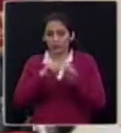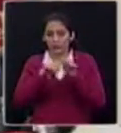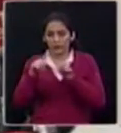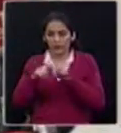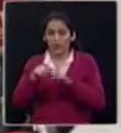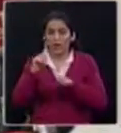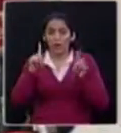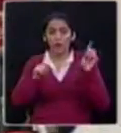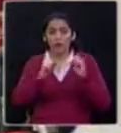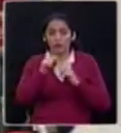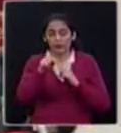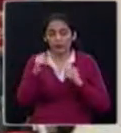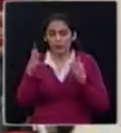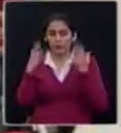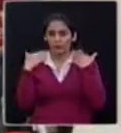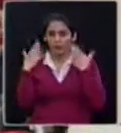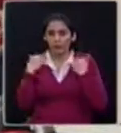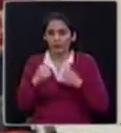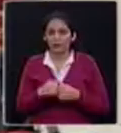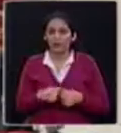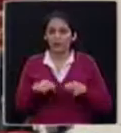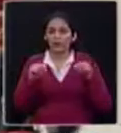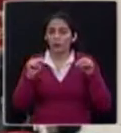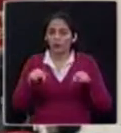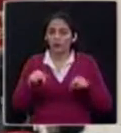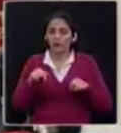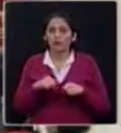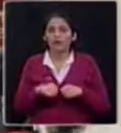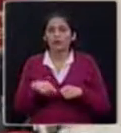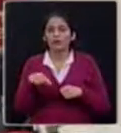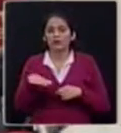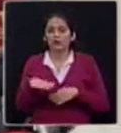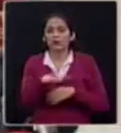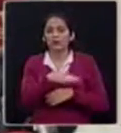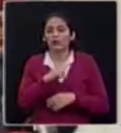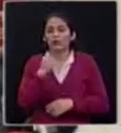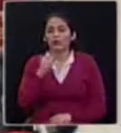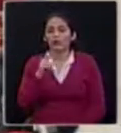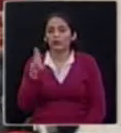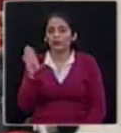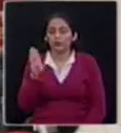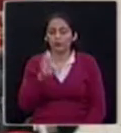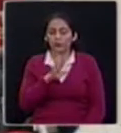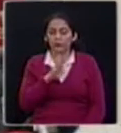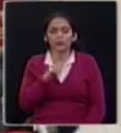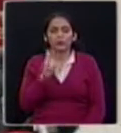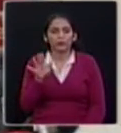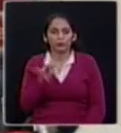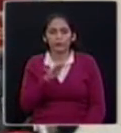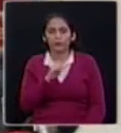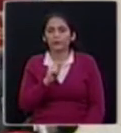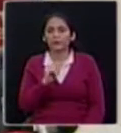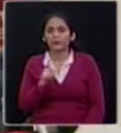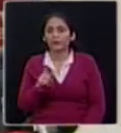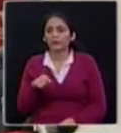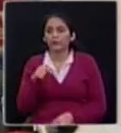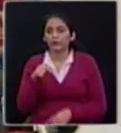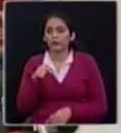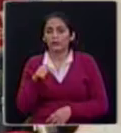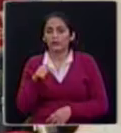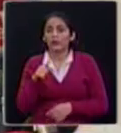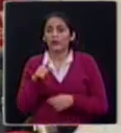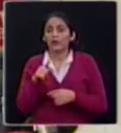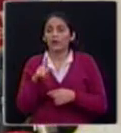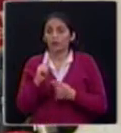a concluir un par de obras, una aquí en el suburbio oeste y la otra, que está muy próxima a inaugurarse, está también